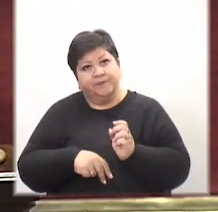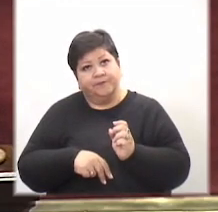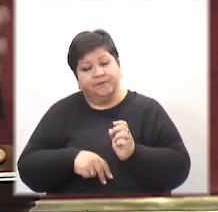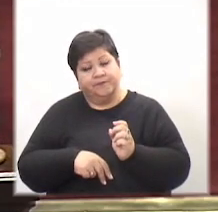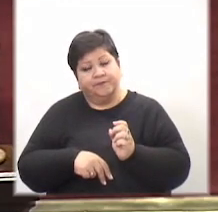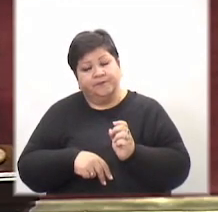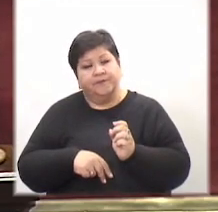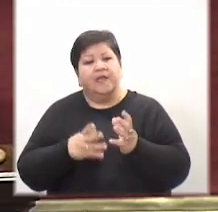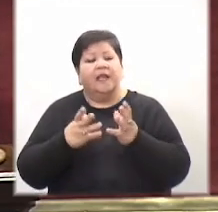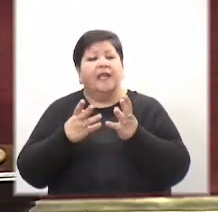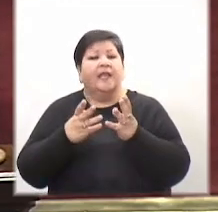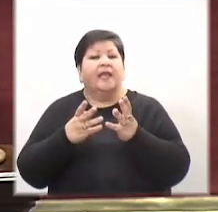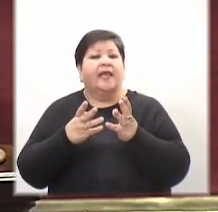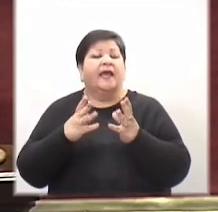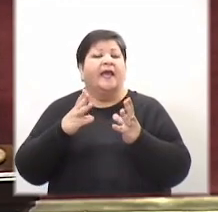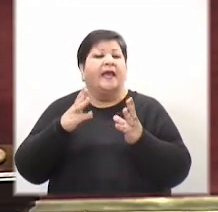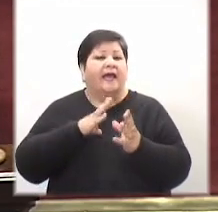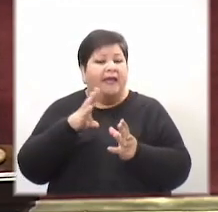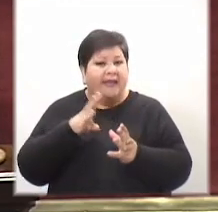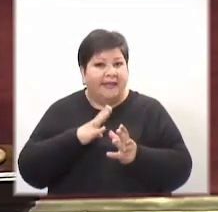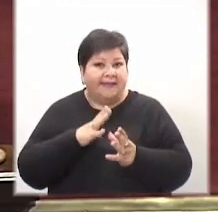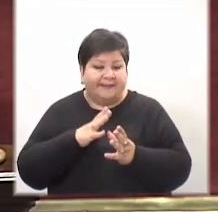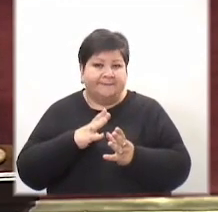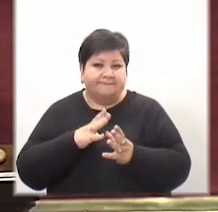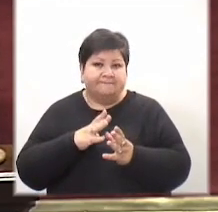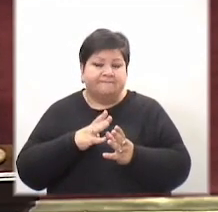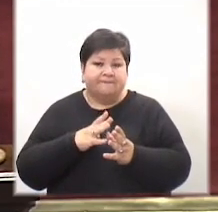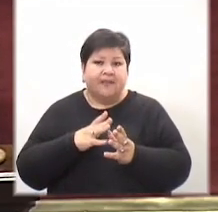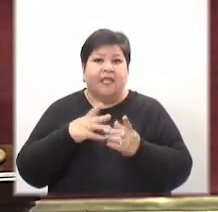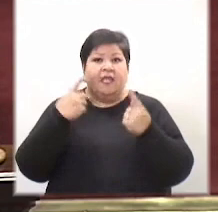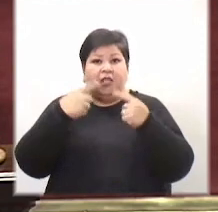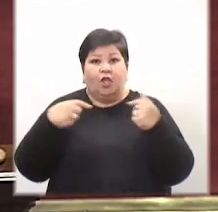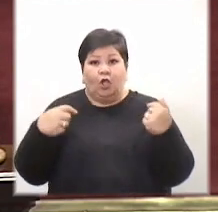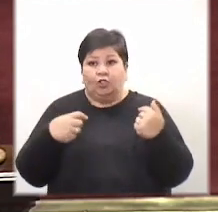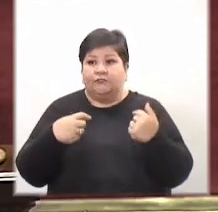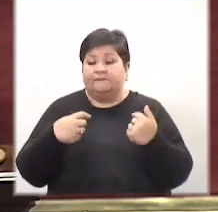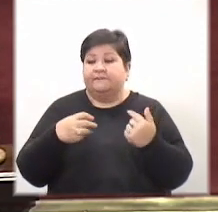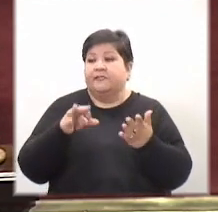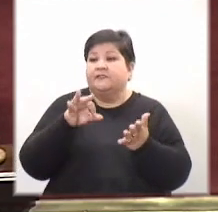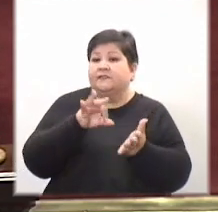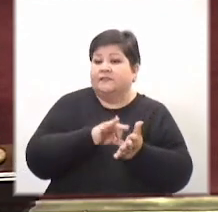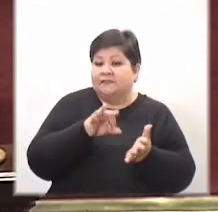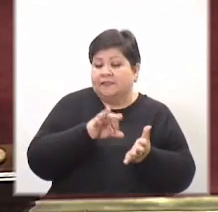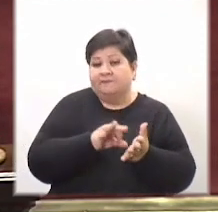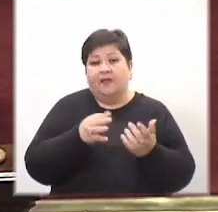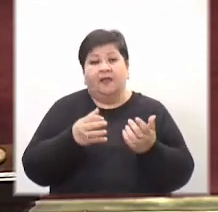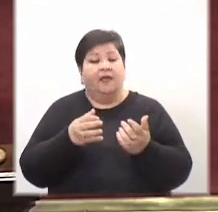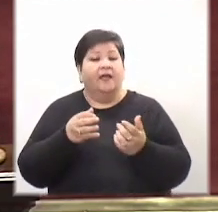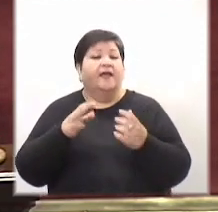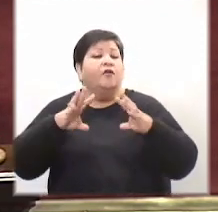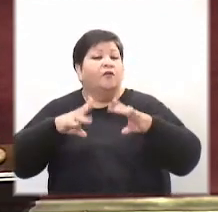una pluralidad de pilares integrados básicamente a partir de un régimen obligatorio mixto,